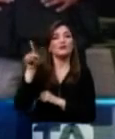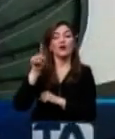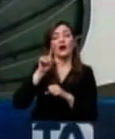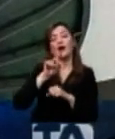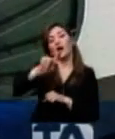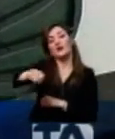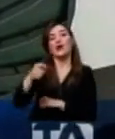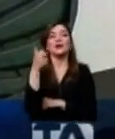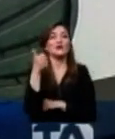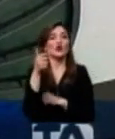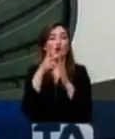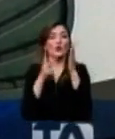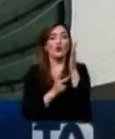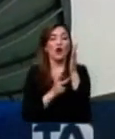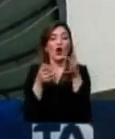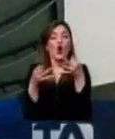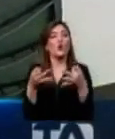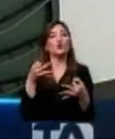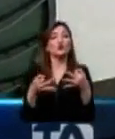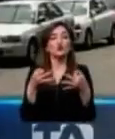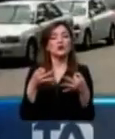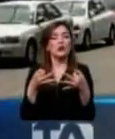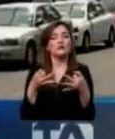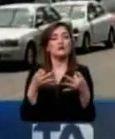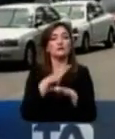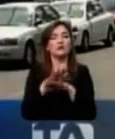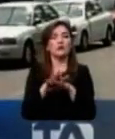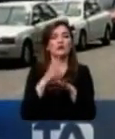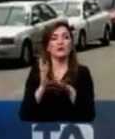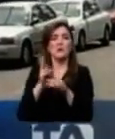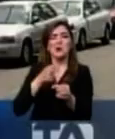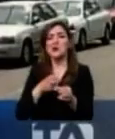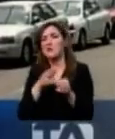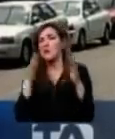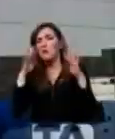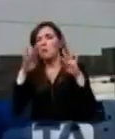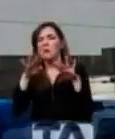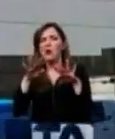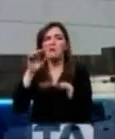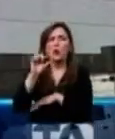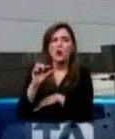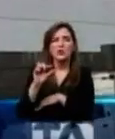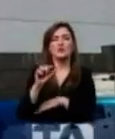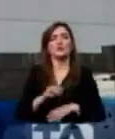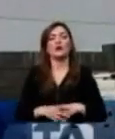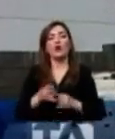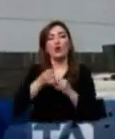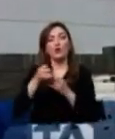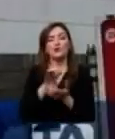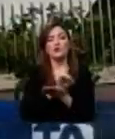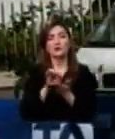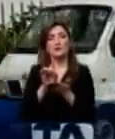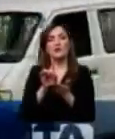lanzó al aire el programa es de justicia el programa con muy bajos niveles de audiencia apenas salió del aire en las últimas